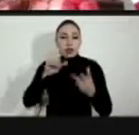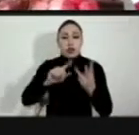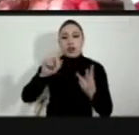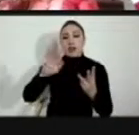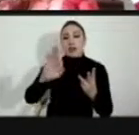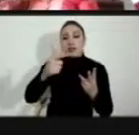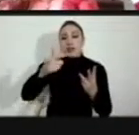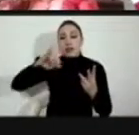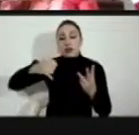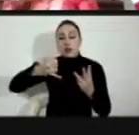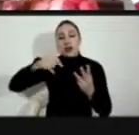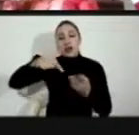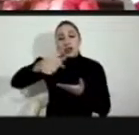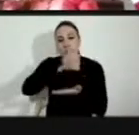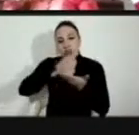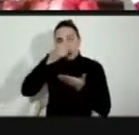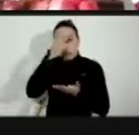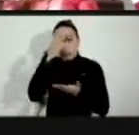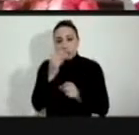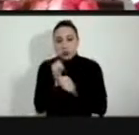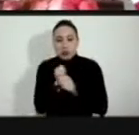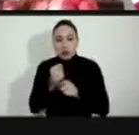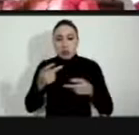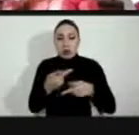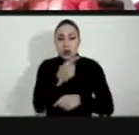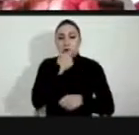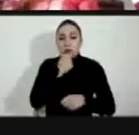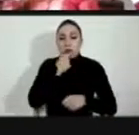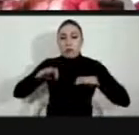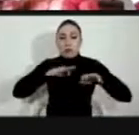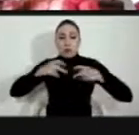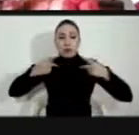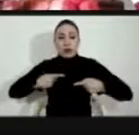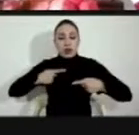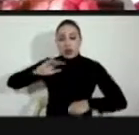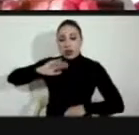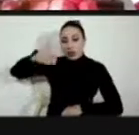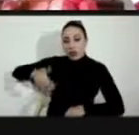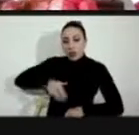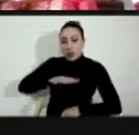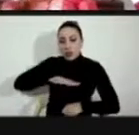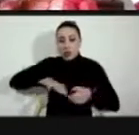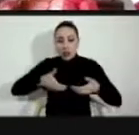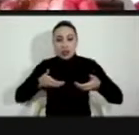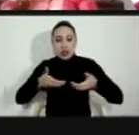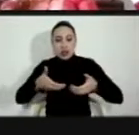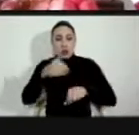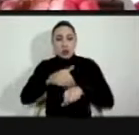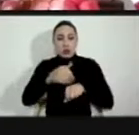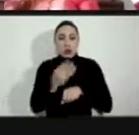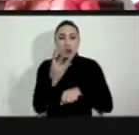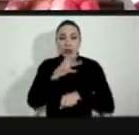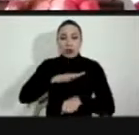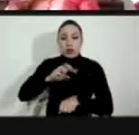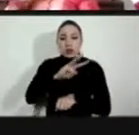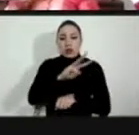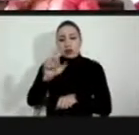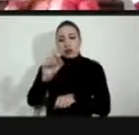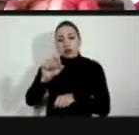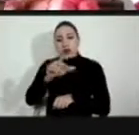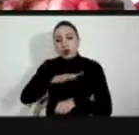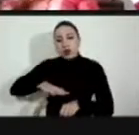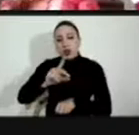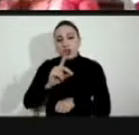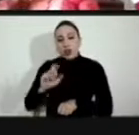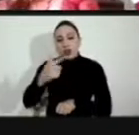la investigación del accidente de un trabajador de la construcción y el desarrollo inmobiliario, incluso by Marnos, ubicada en la calle 4, número 320, Colonia del Gas, de la demarcación